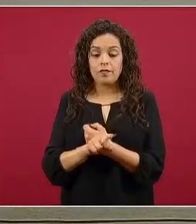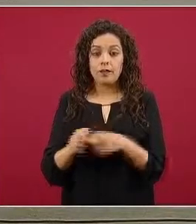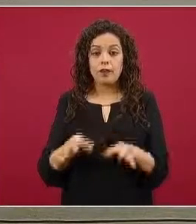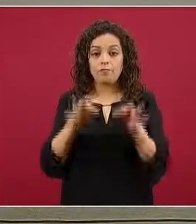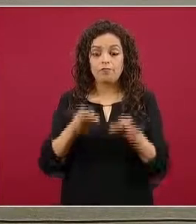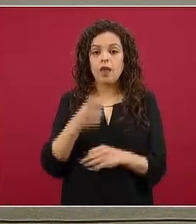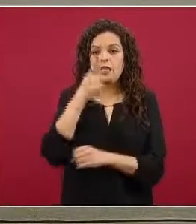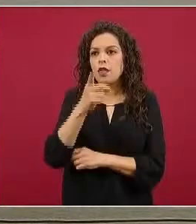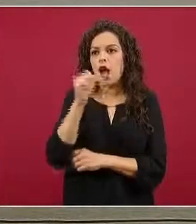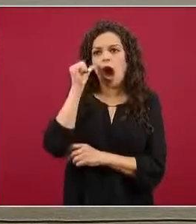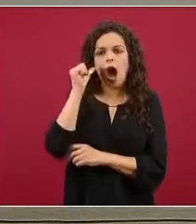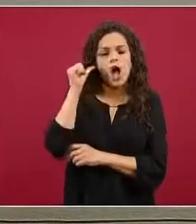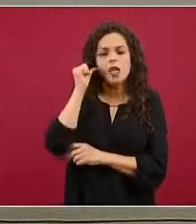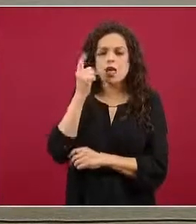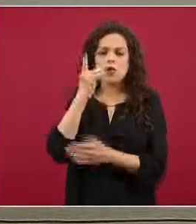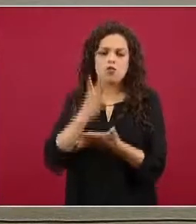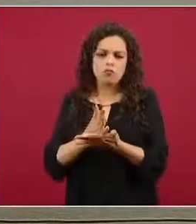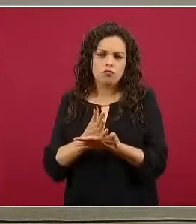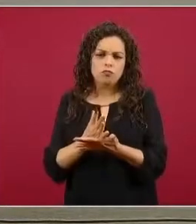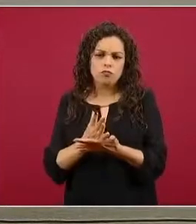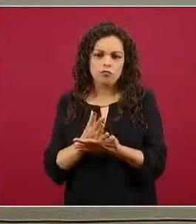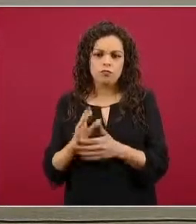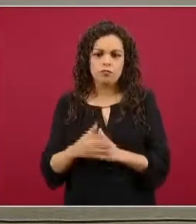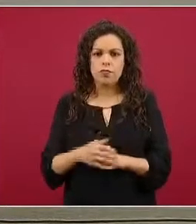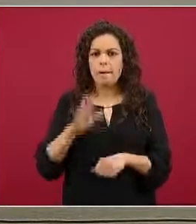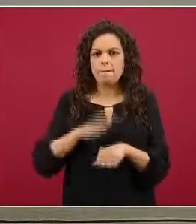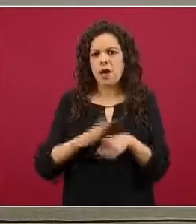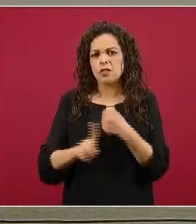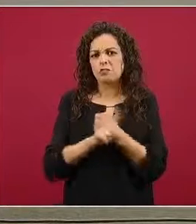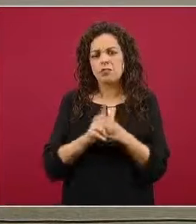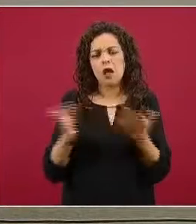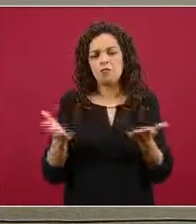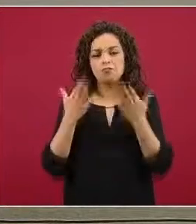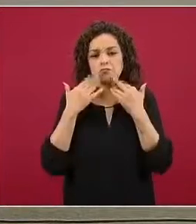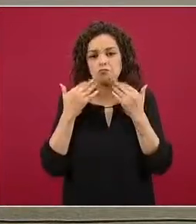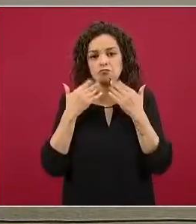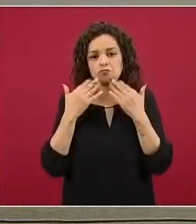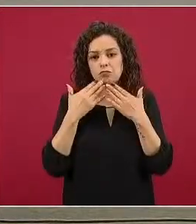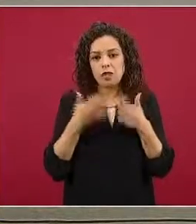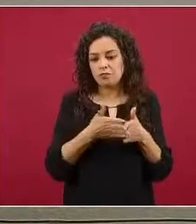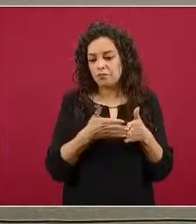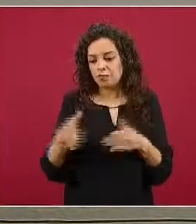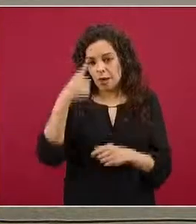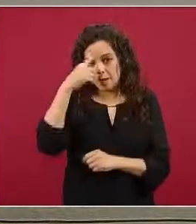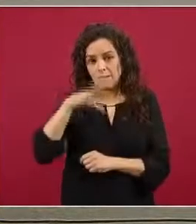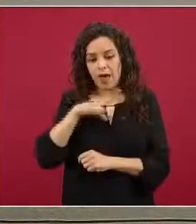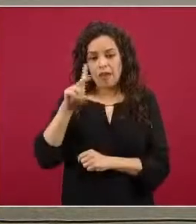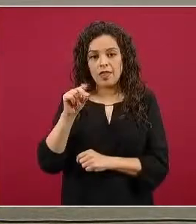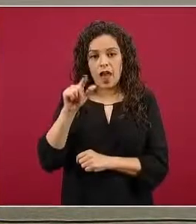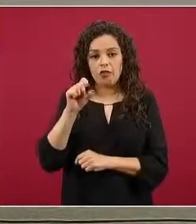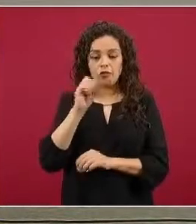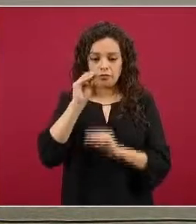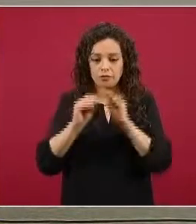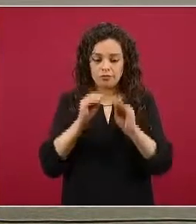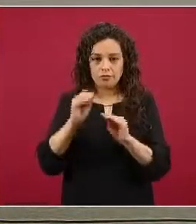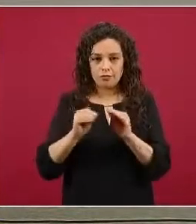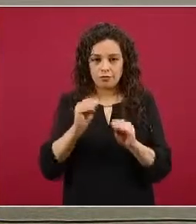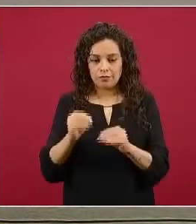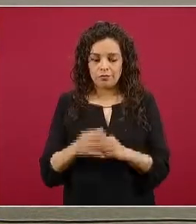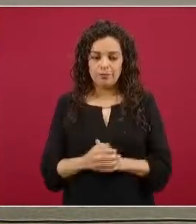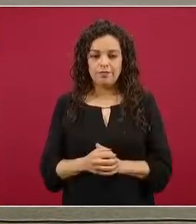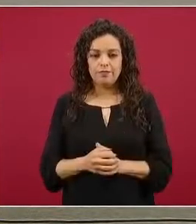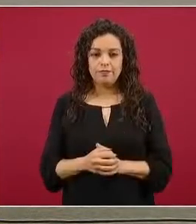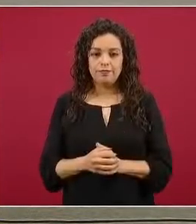que fue ayer solamente, y que no va a haber mayor problema para tener los datos actualizados.